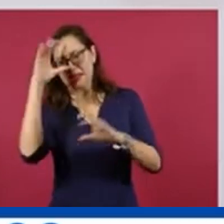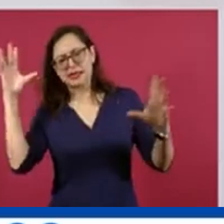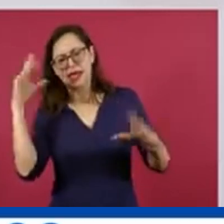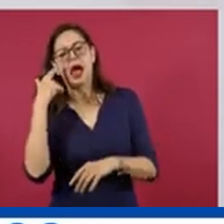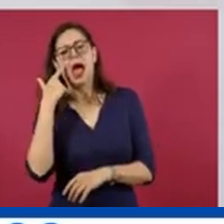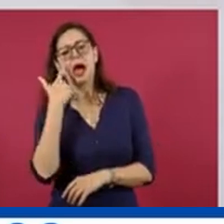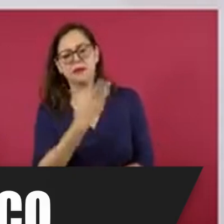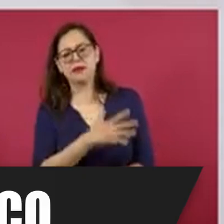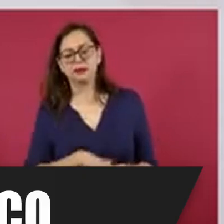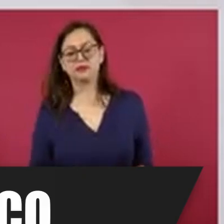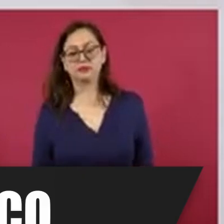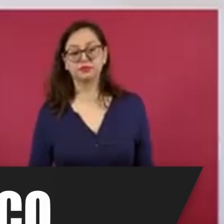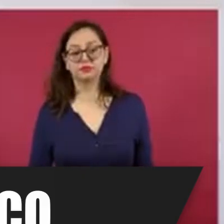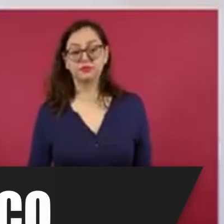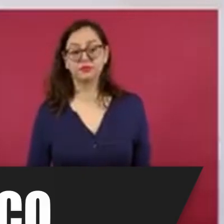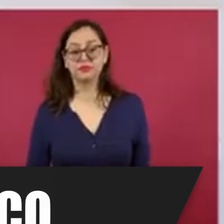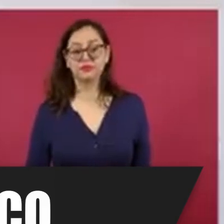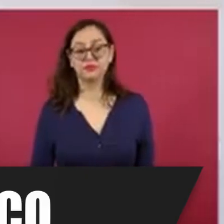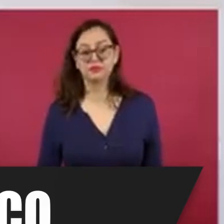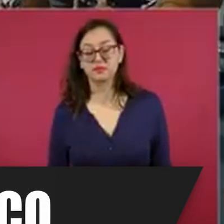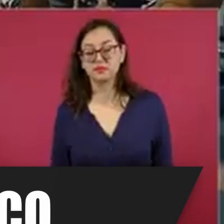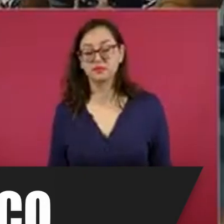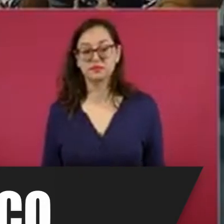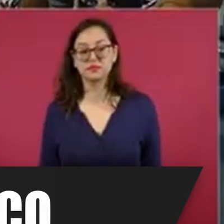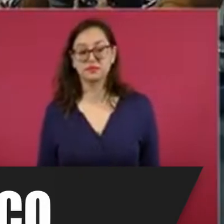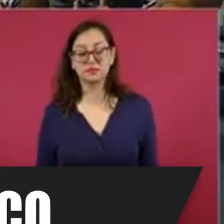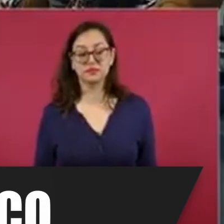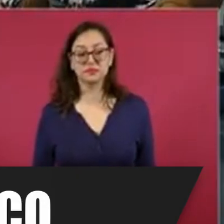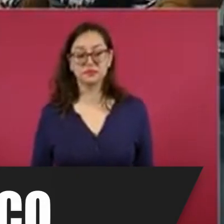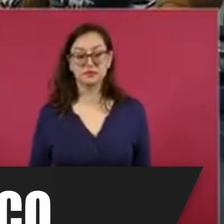Mire, vamos a ver primero esto y luego vemos el Reforma.